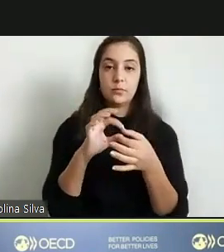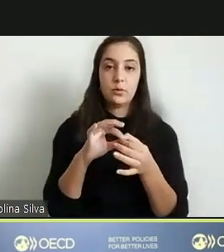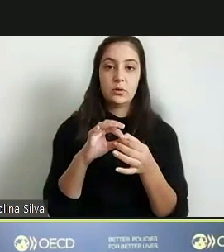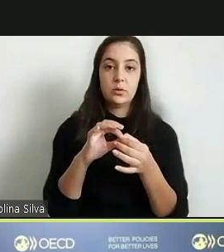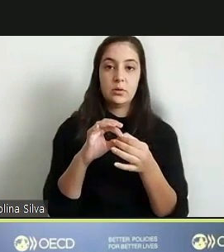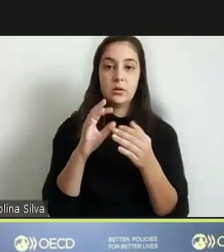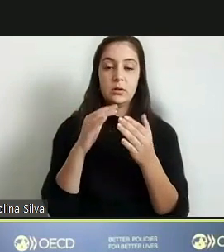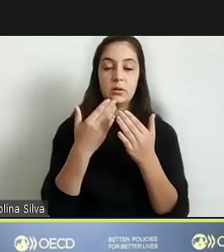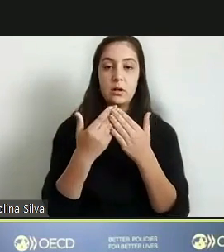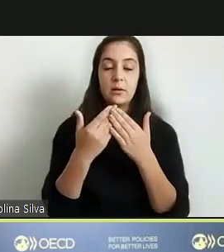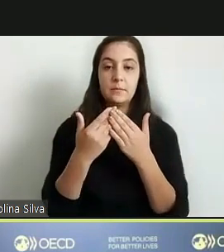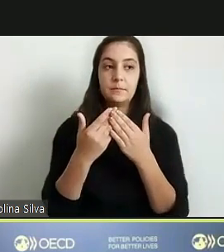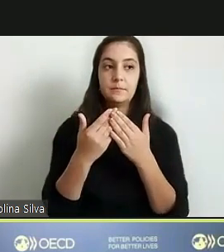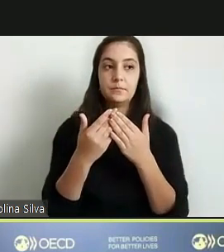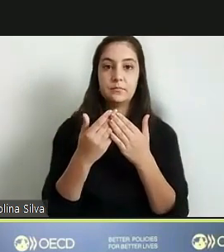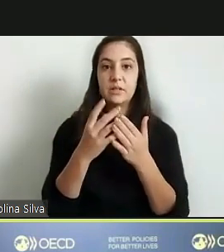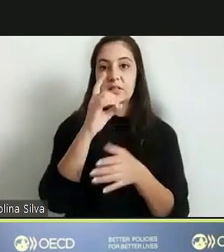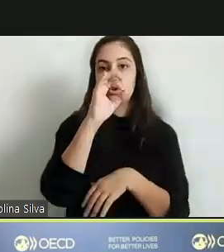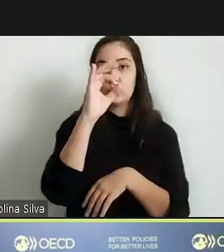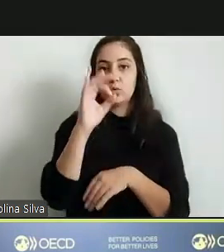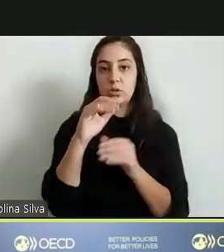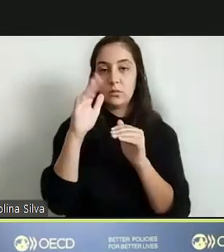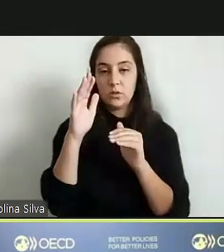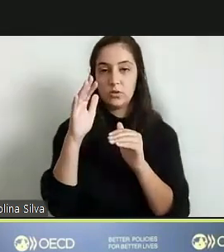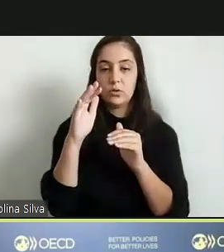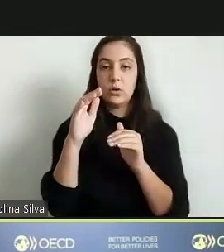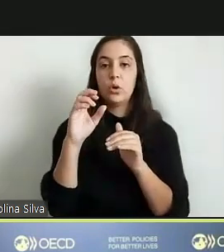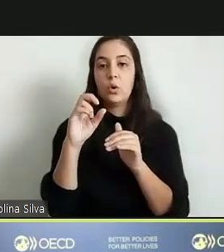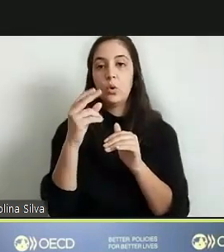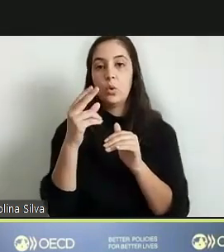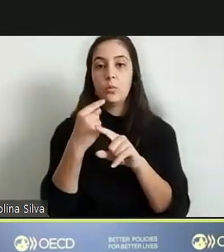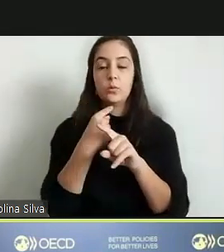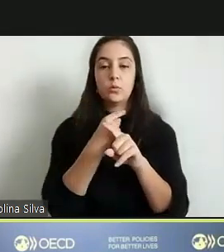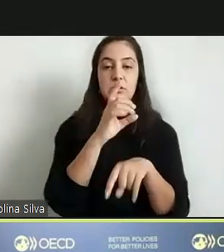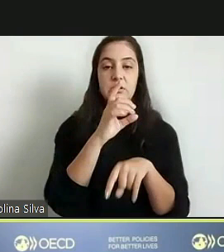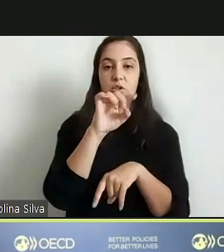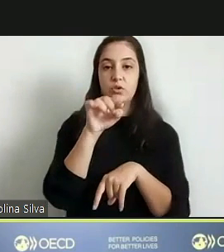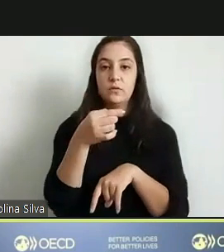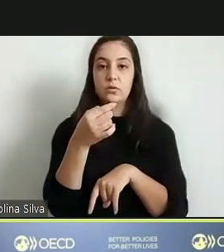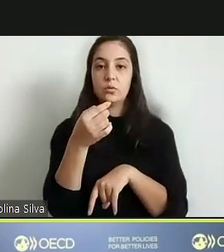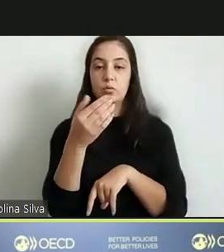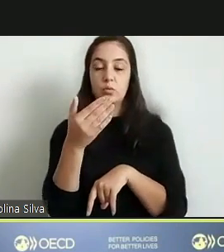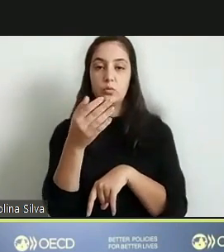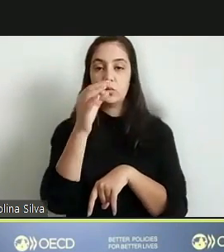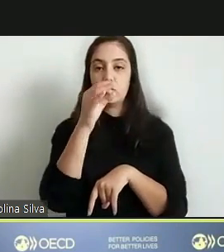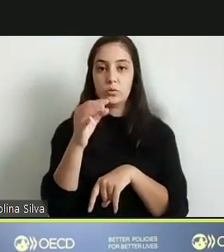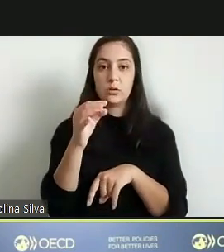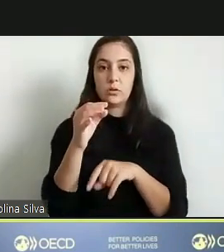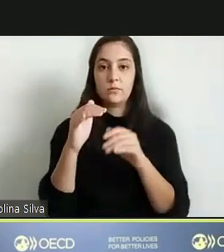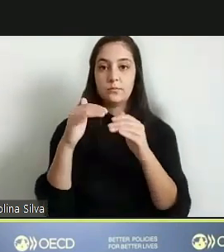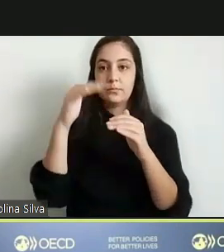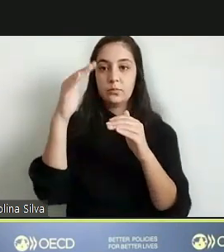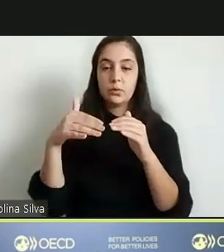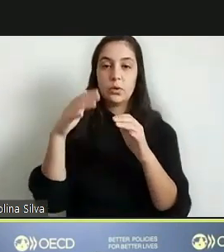un 6% más o un incremento en 6 puntos porcentuales en confianza en los